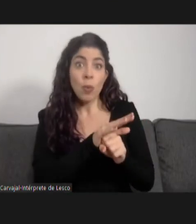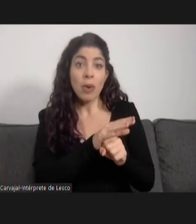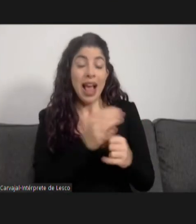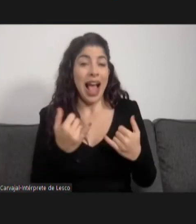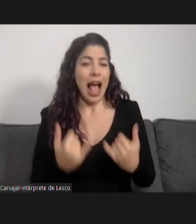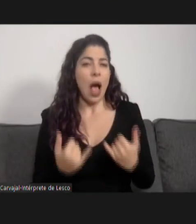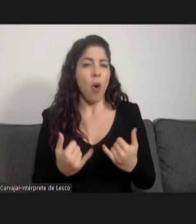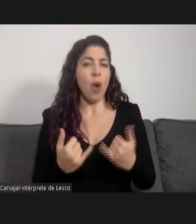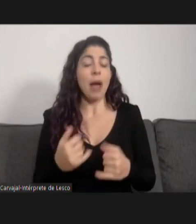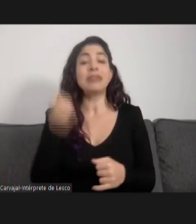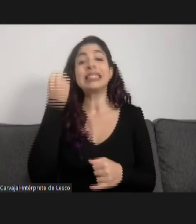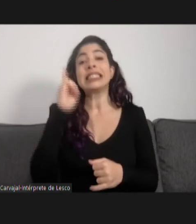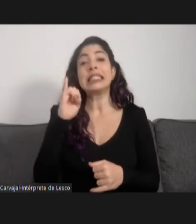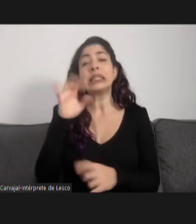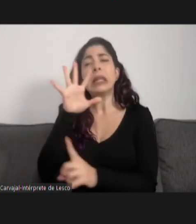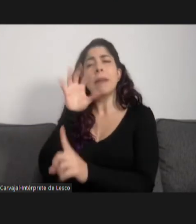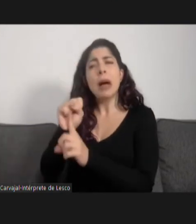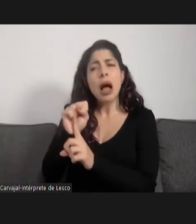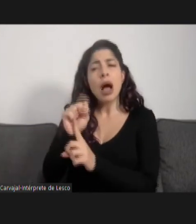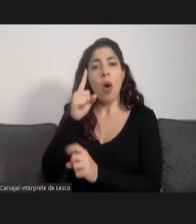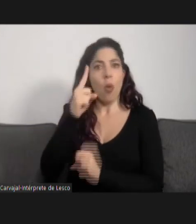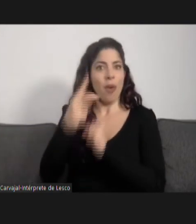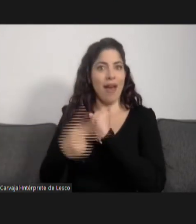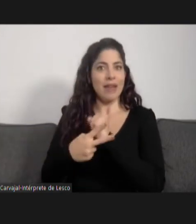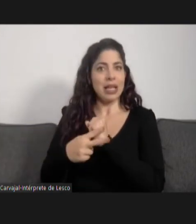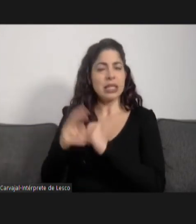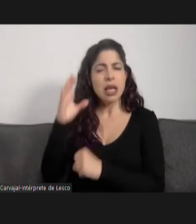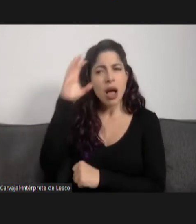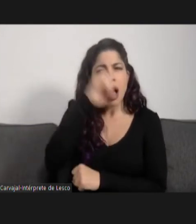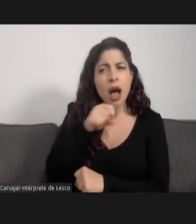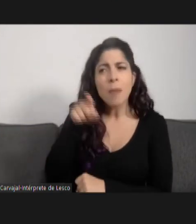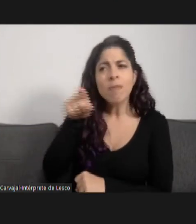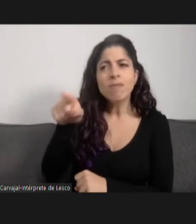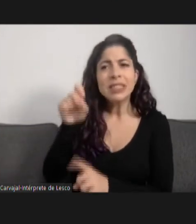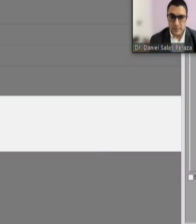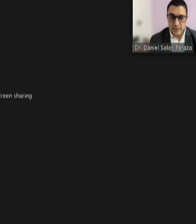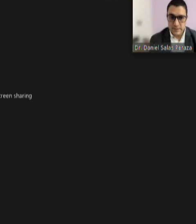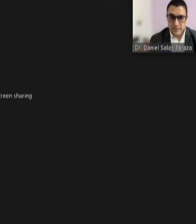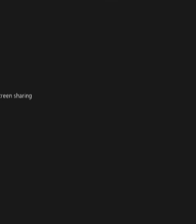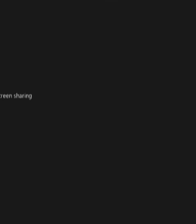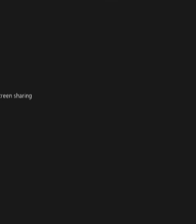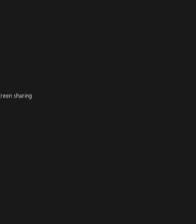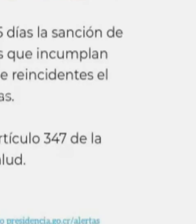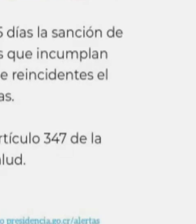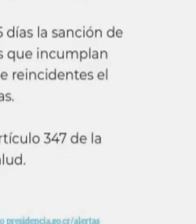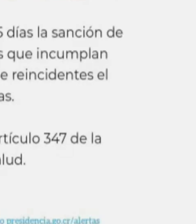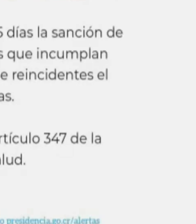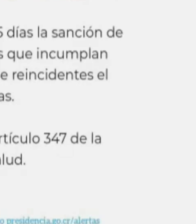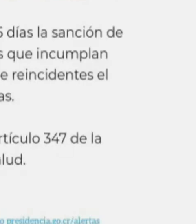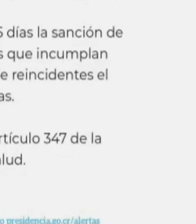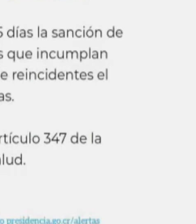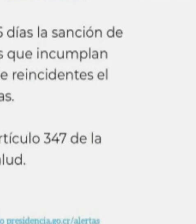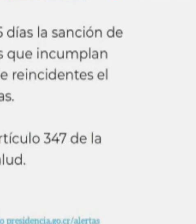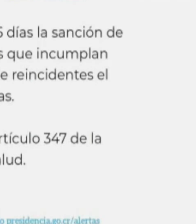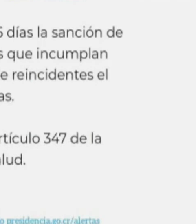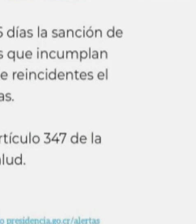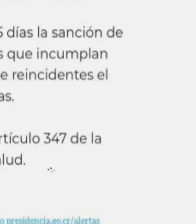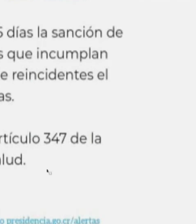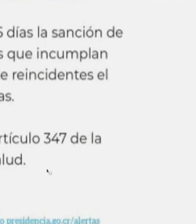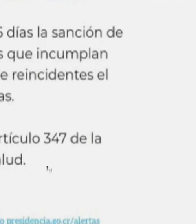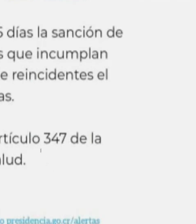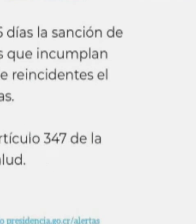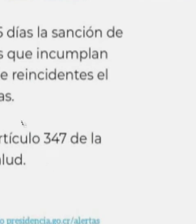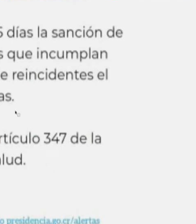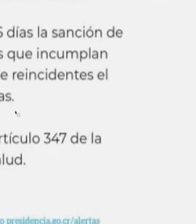Actualmente, cuando se detecta la primera vez que ocurre una situación de estas anómalas, se suspende por